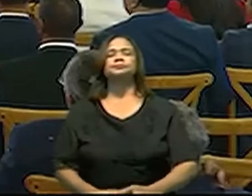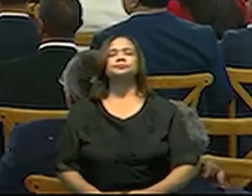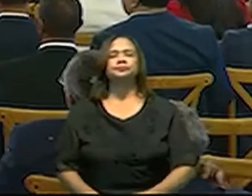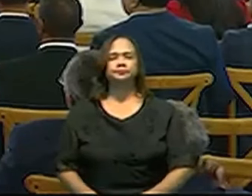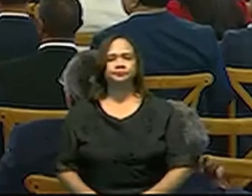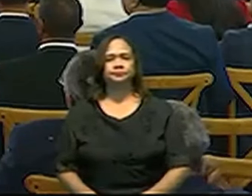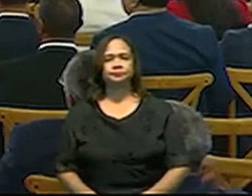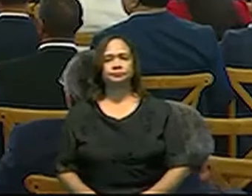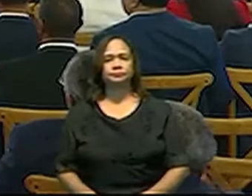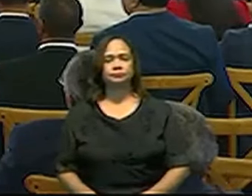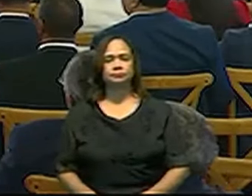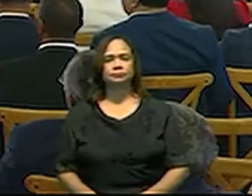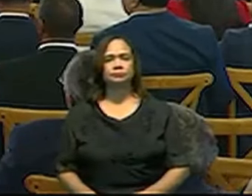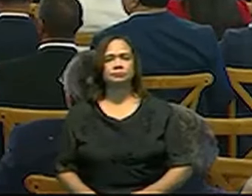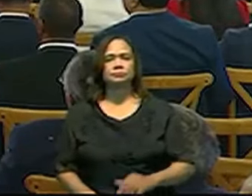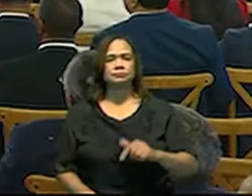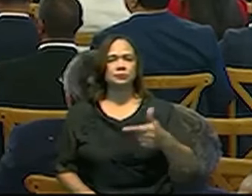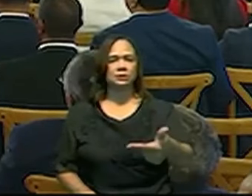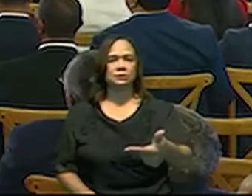Próximo.